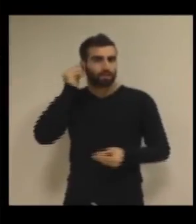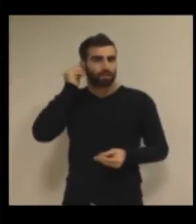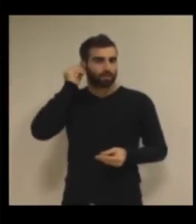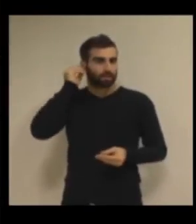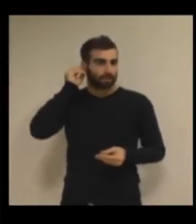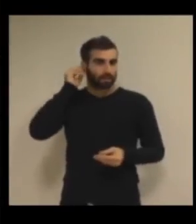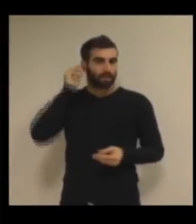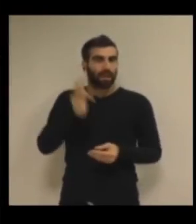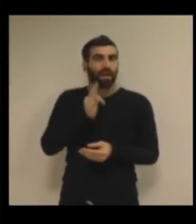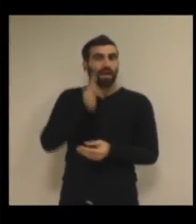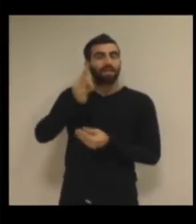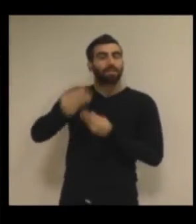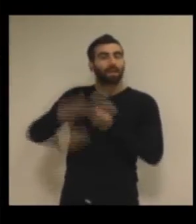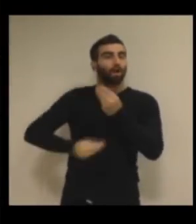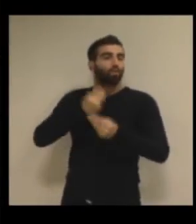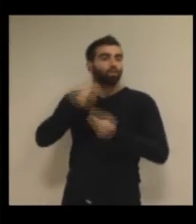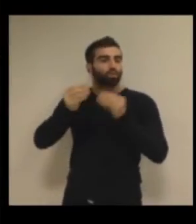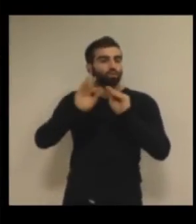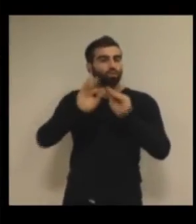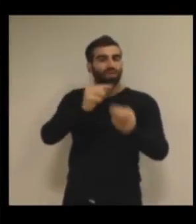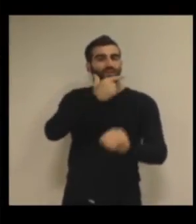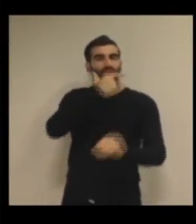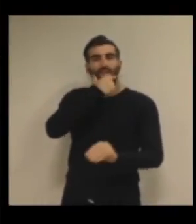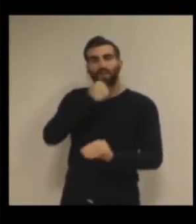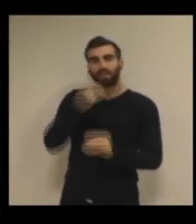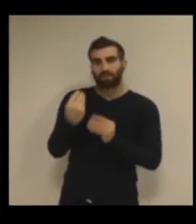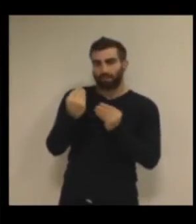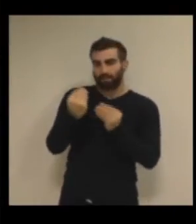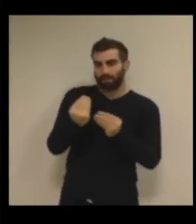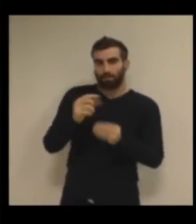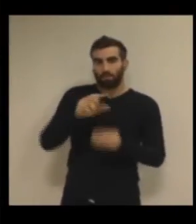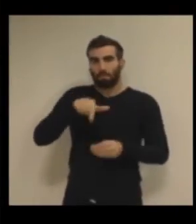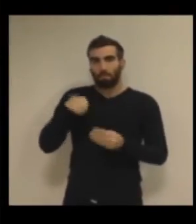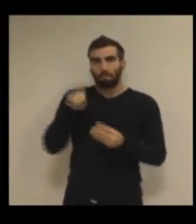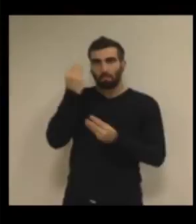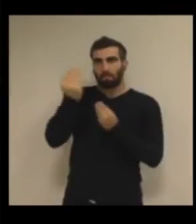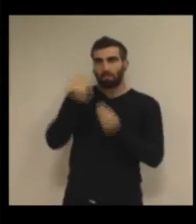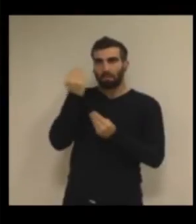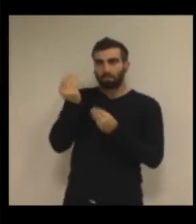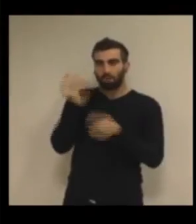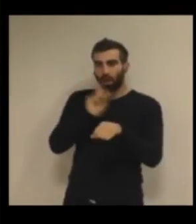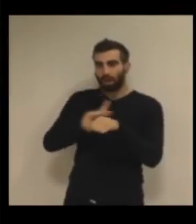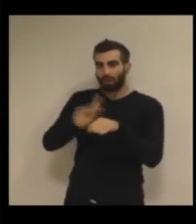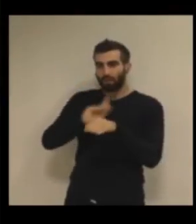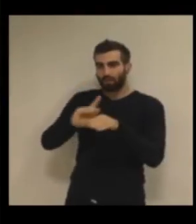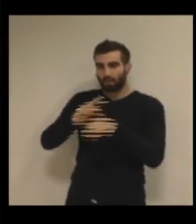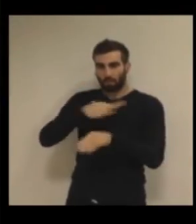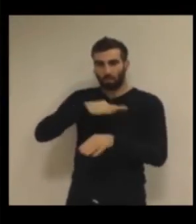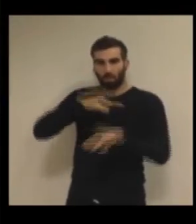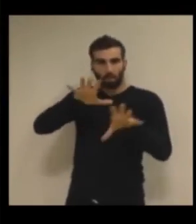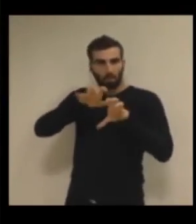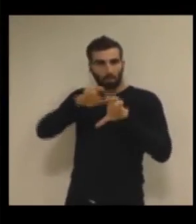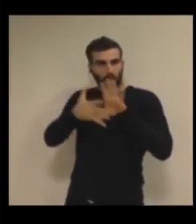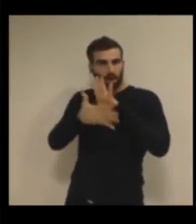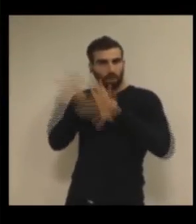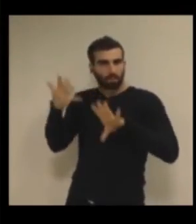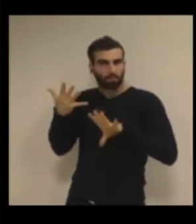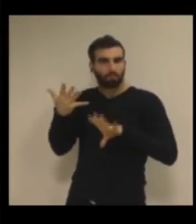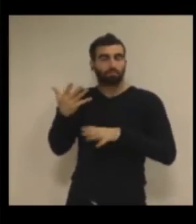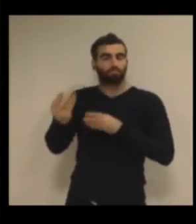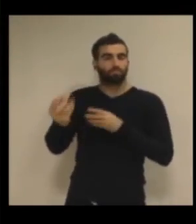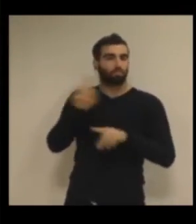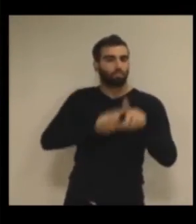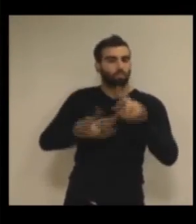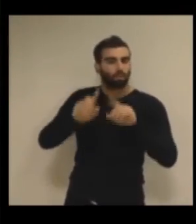facilitando su uso. Entonces yo lo veo como una herramienta más de alfabetización digital y de acortar la brecha digital. Yo quería